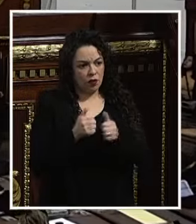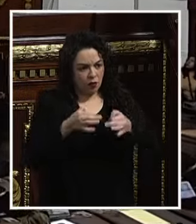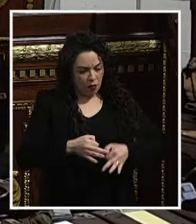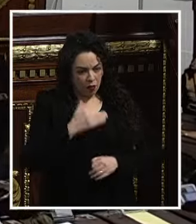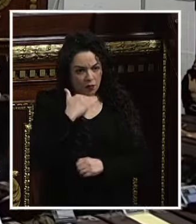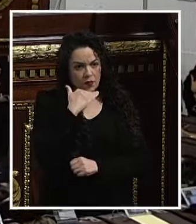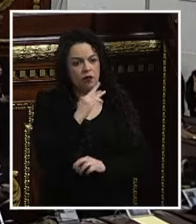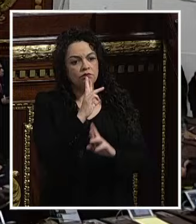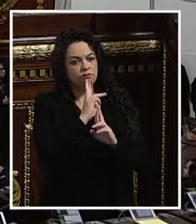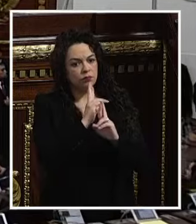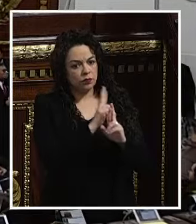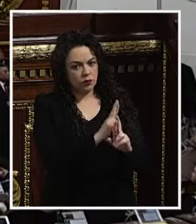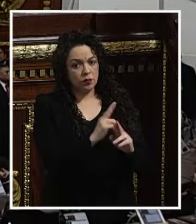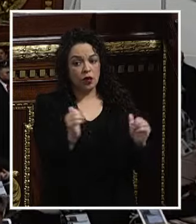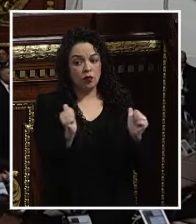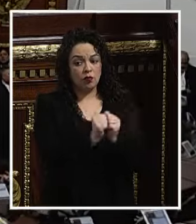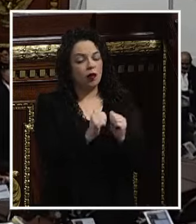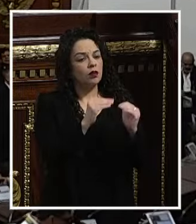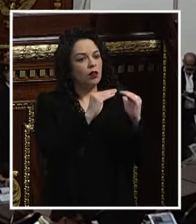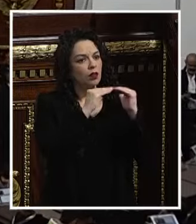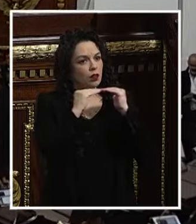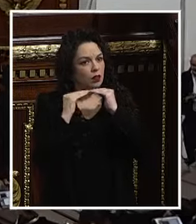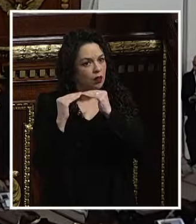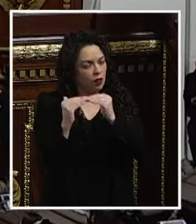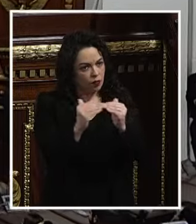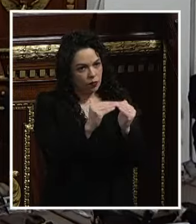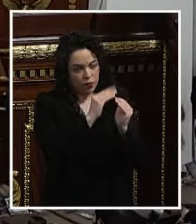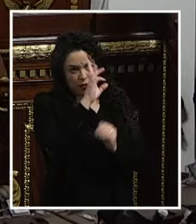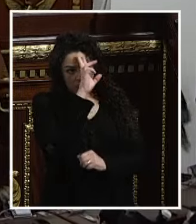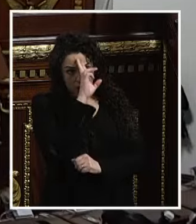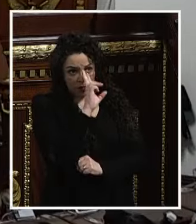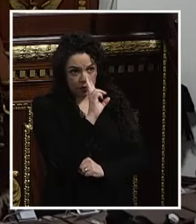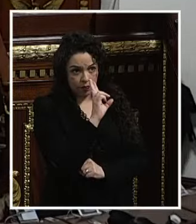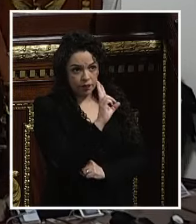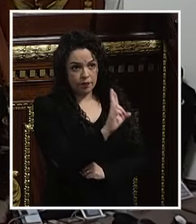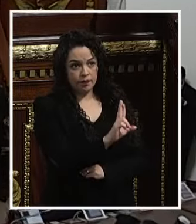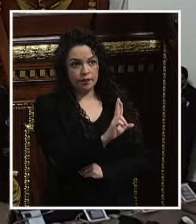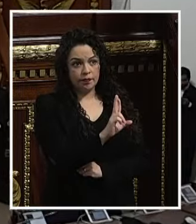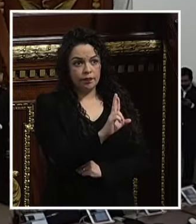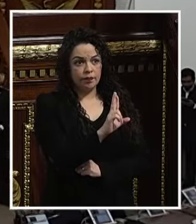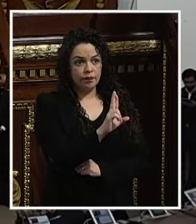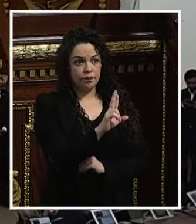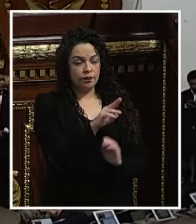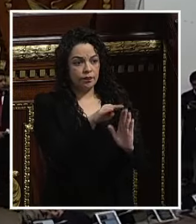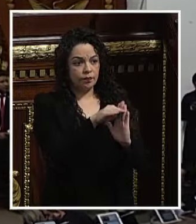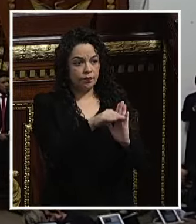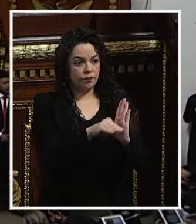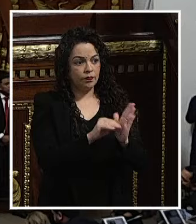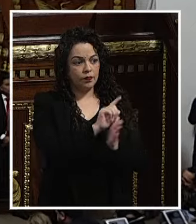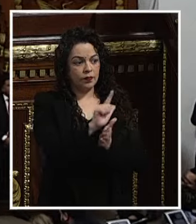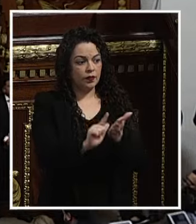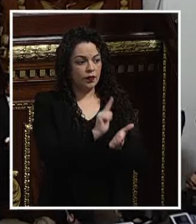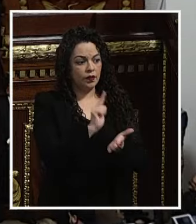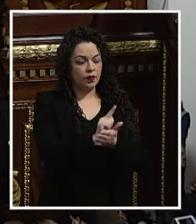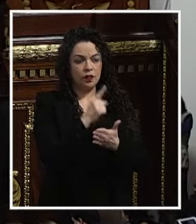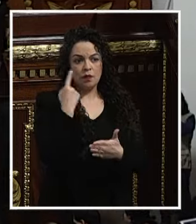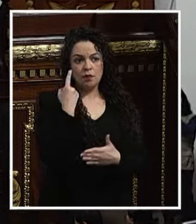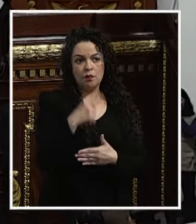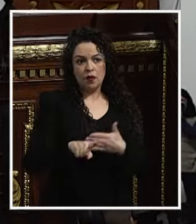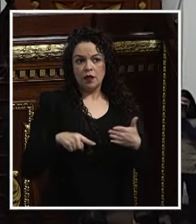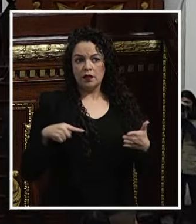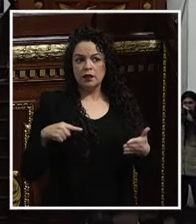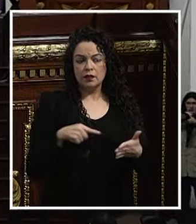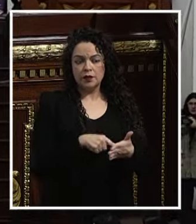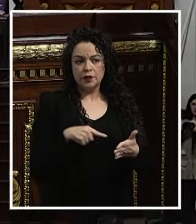cauces democráticos y del respeto y cumplimiento a lo establecido por la ley. Ahora bien, por